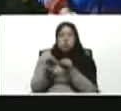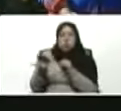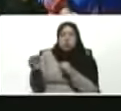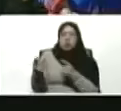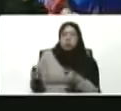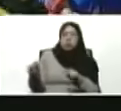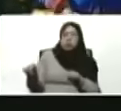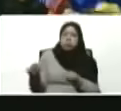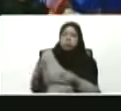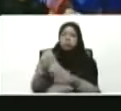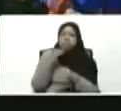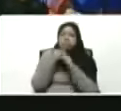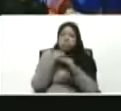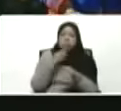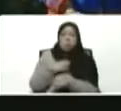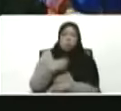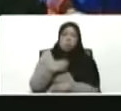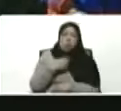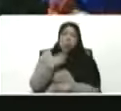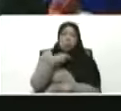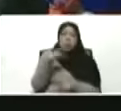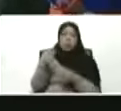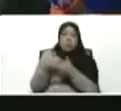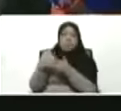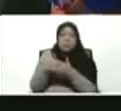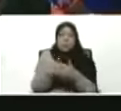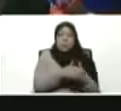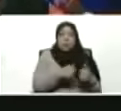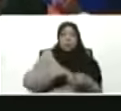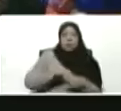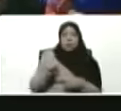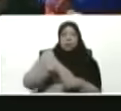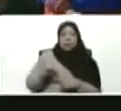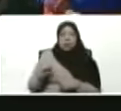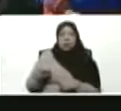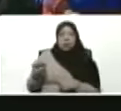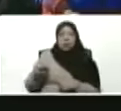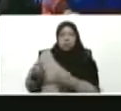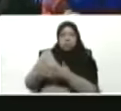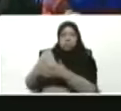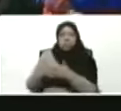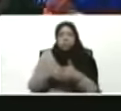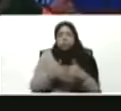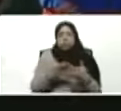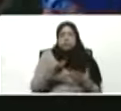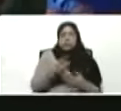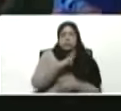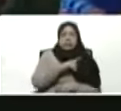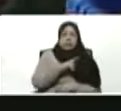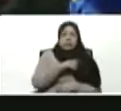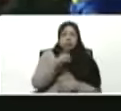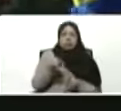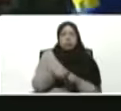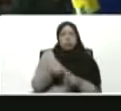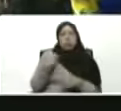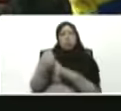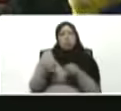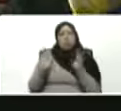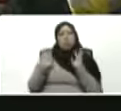Censurado, estaba censurado. Perseguido. ¿Y cómo hacía Montecano Ali para llenar los